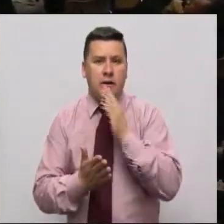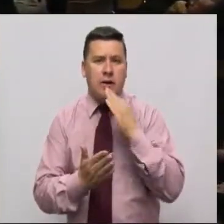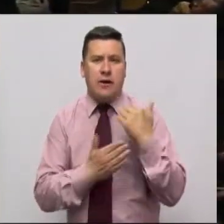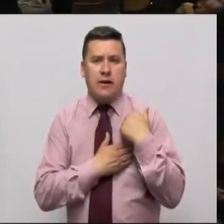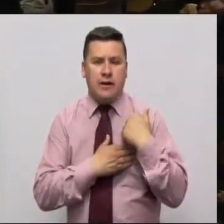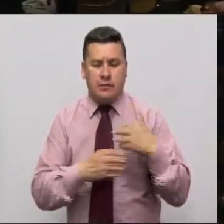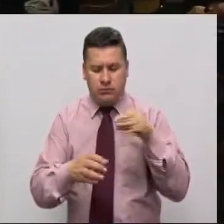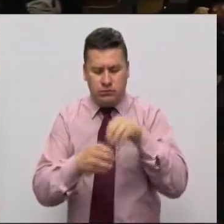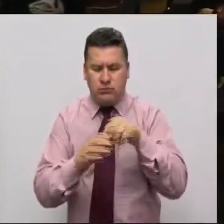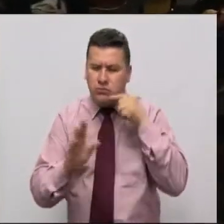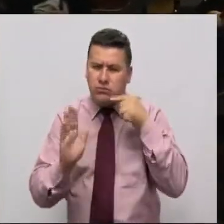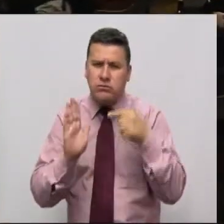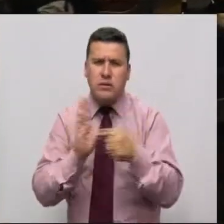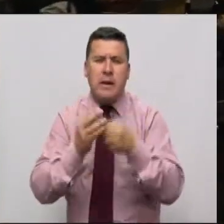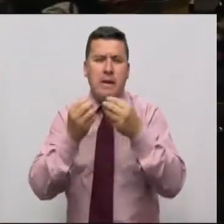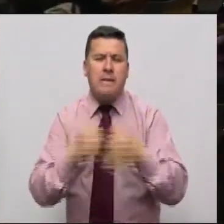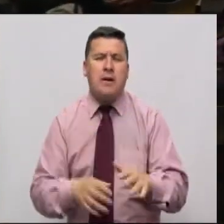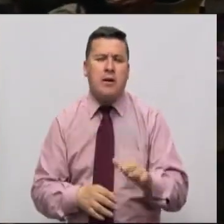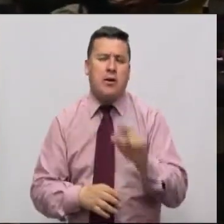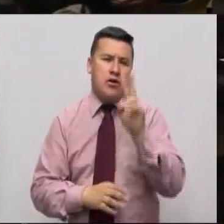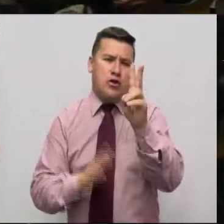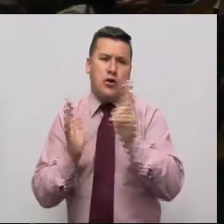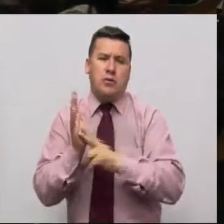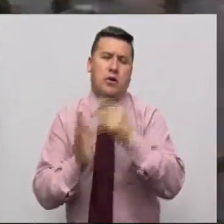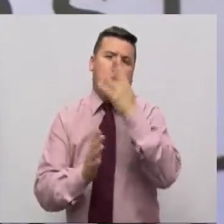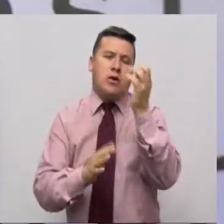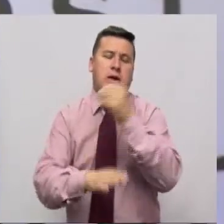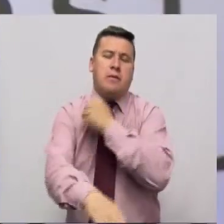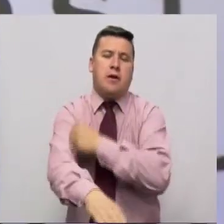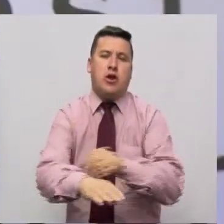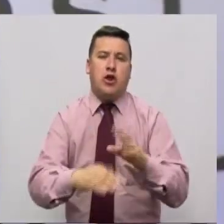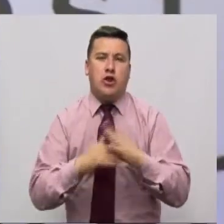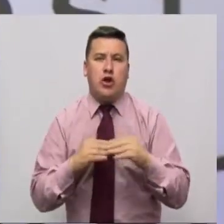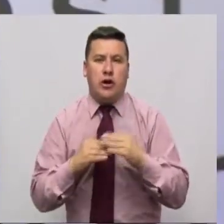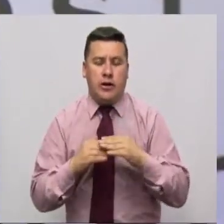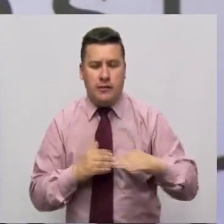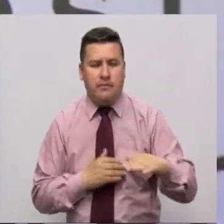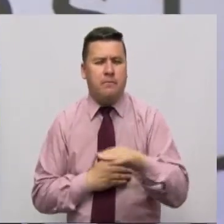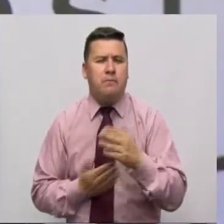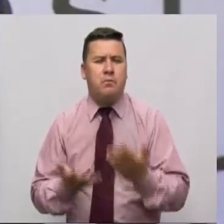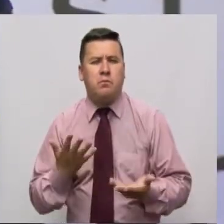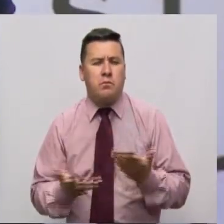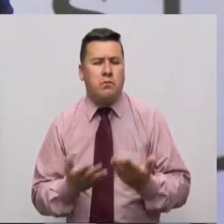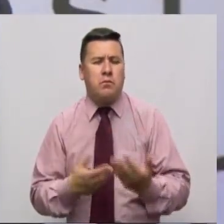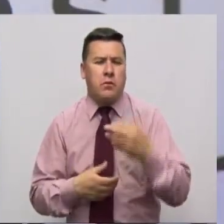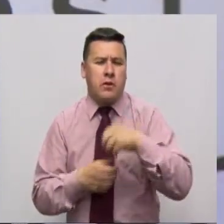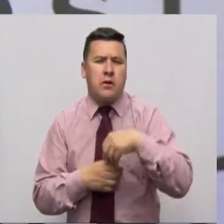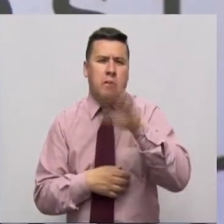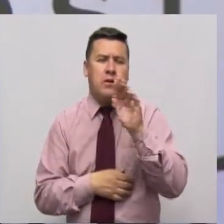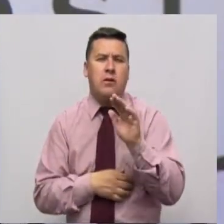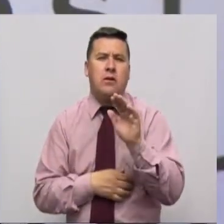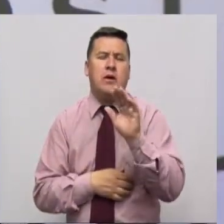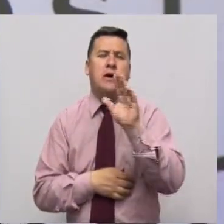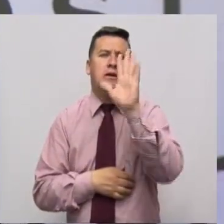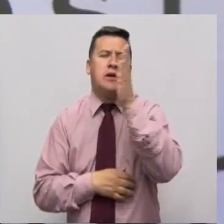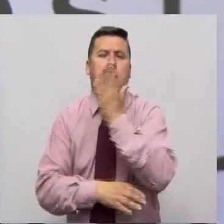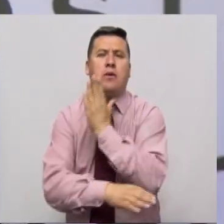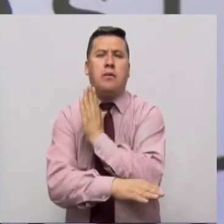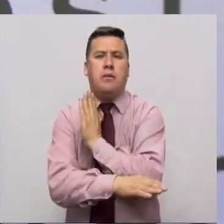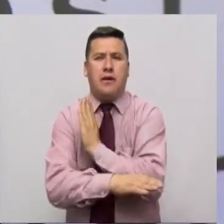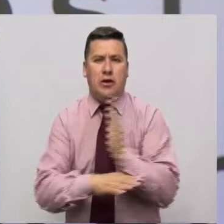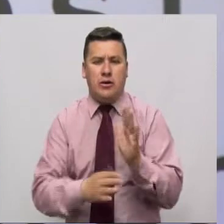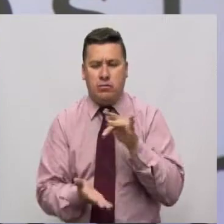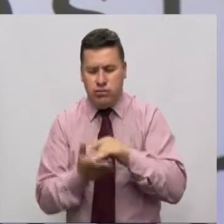imputó responsabilidad fiscal por la pérdida de más de 2.400 millones de dólares, equivalente a más de